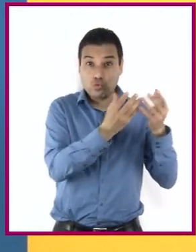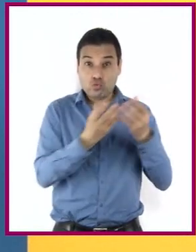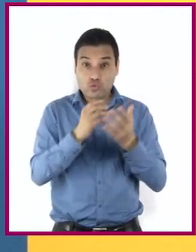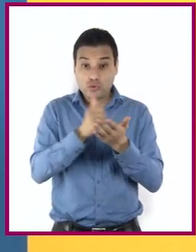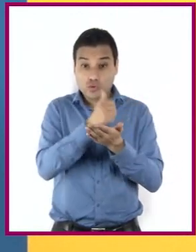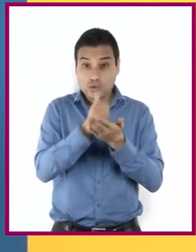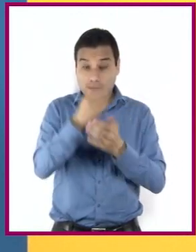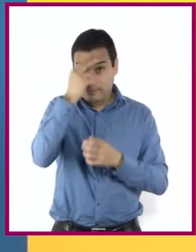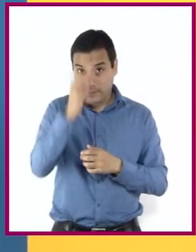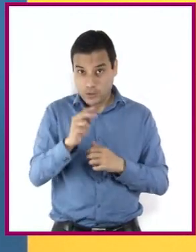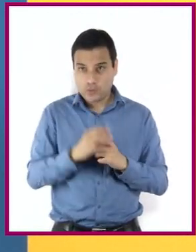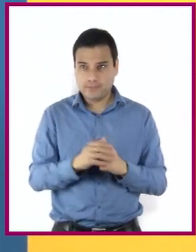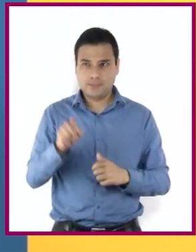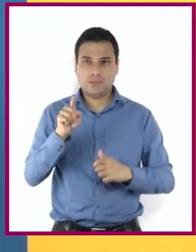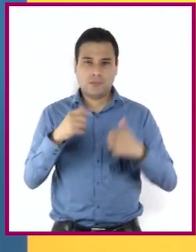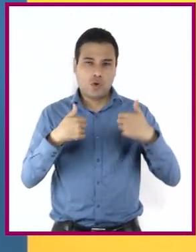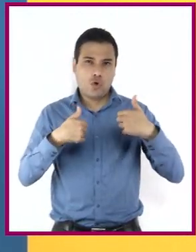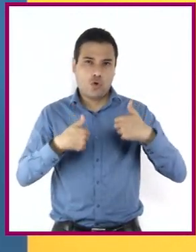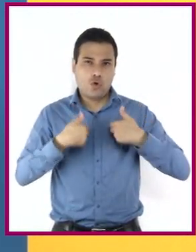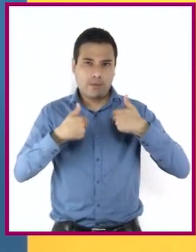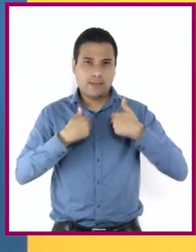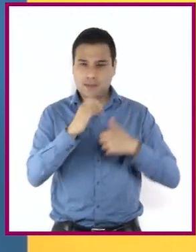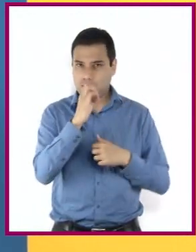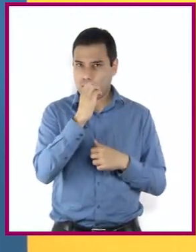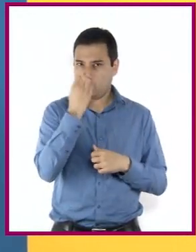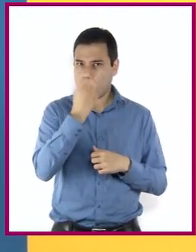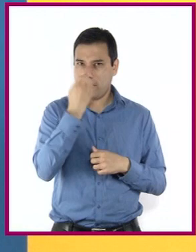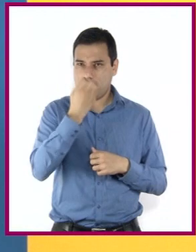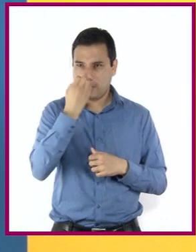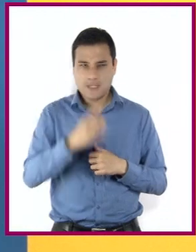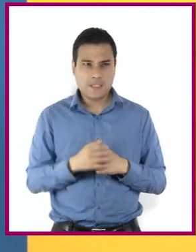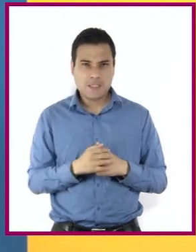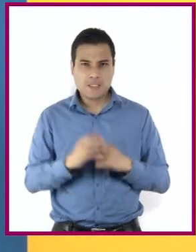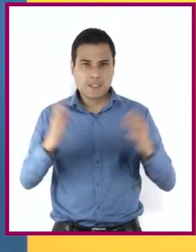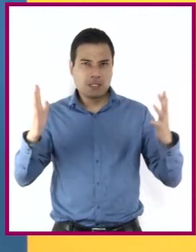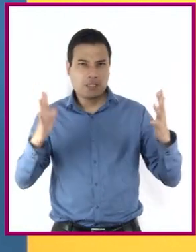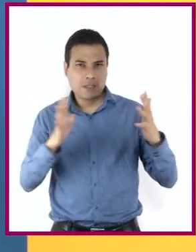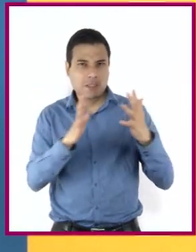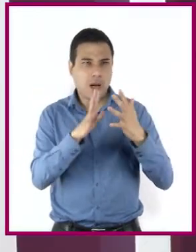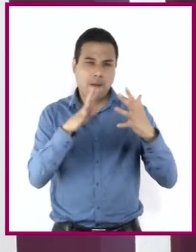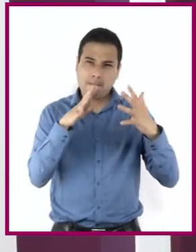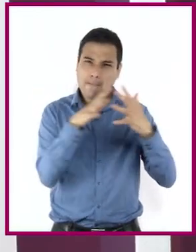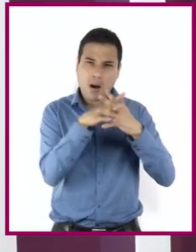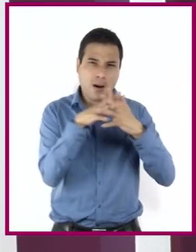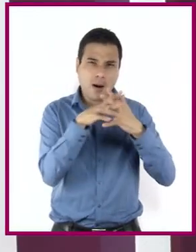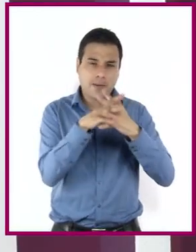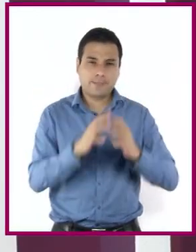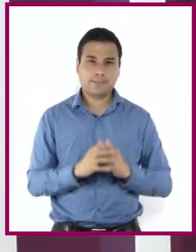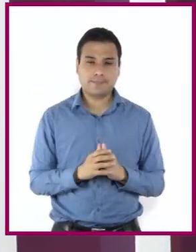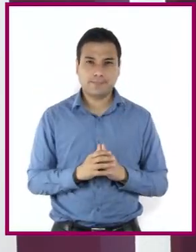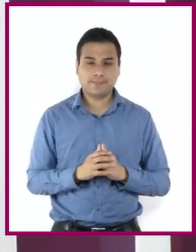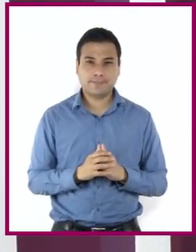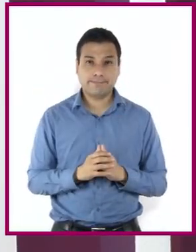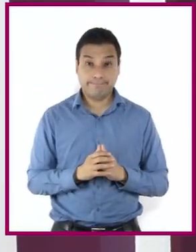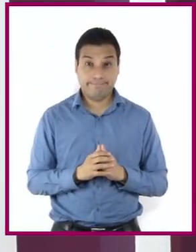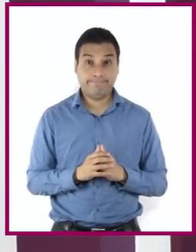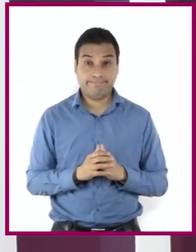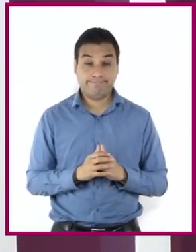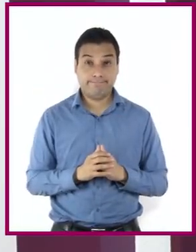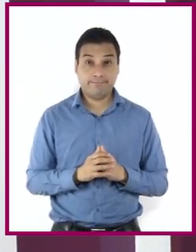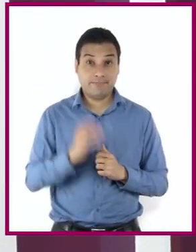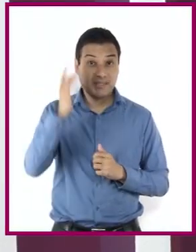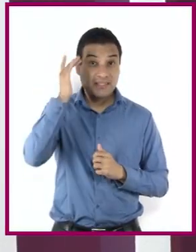de jóvenes cadetes que defendían con valor el colegio militar. Ni Antonio López de